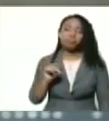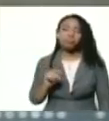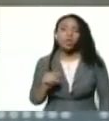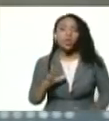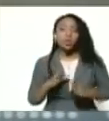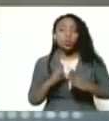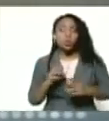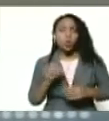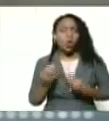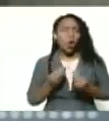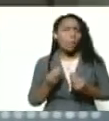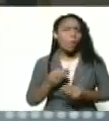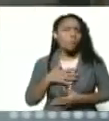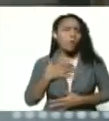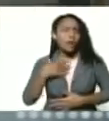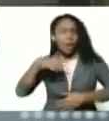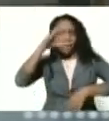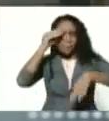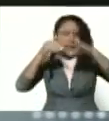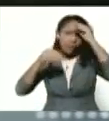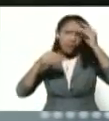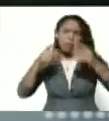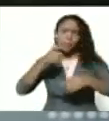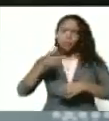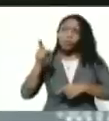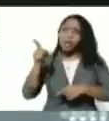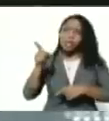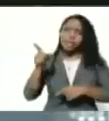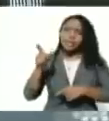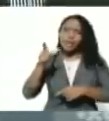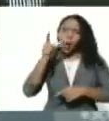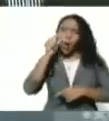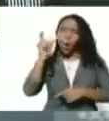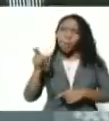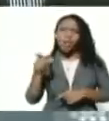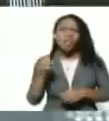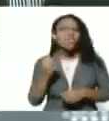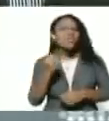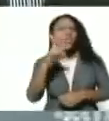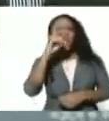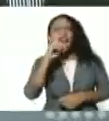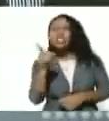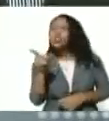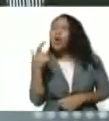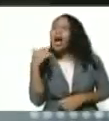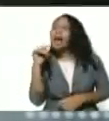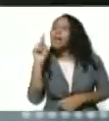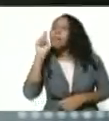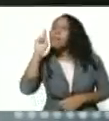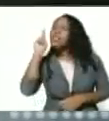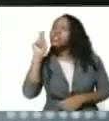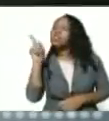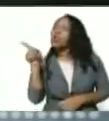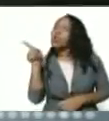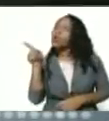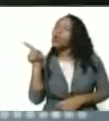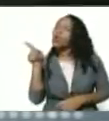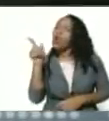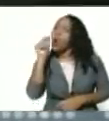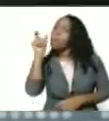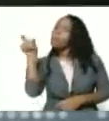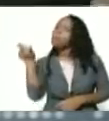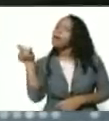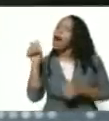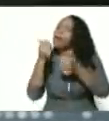¿Cómo uno puede aprender de gente así como él? ¿Cuántos años tiene el profesor Juvenal Ravelo?